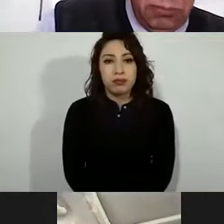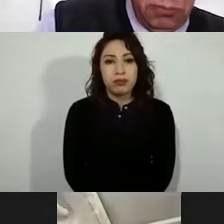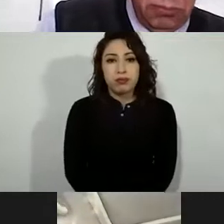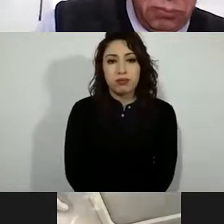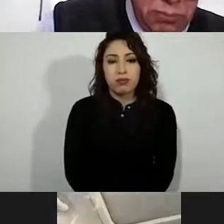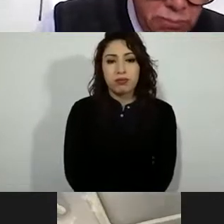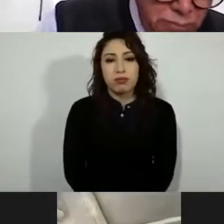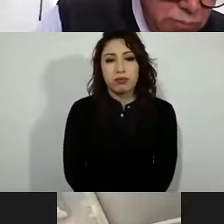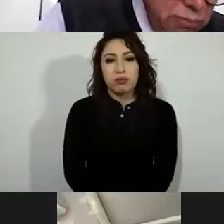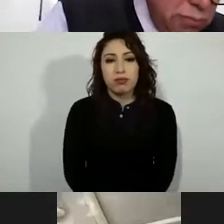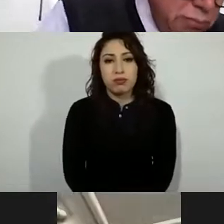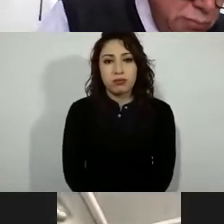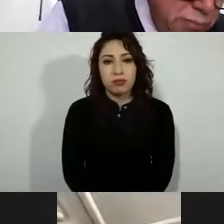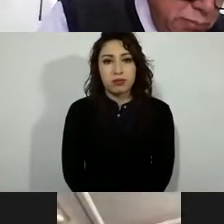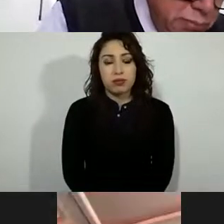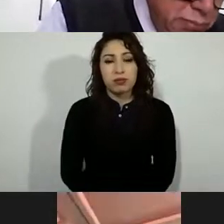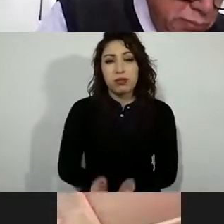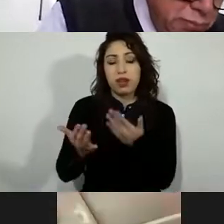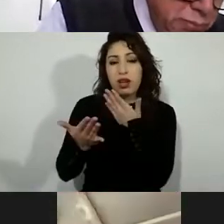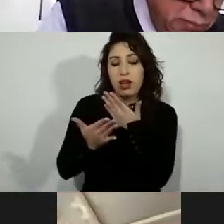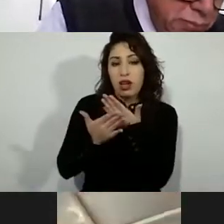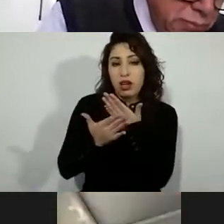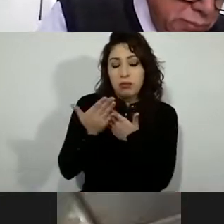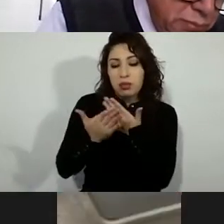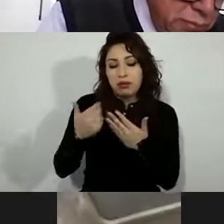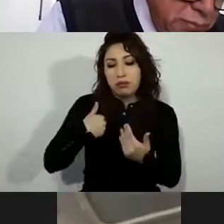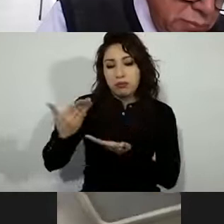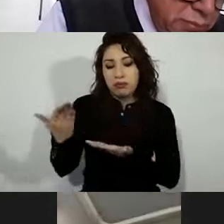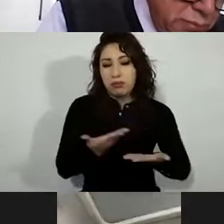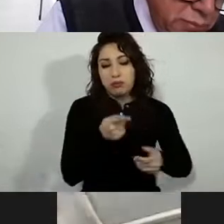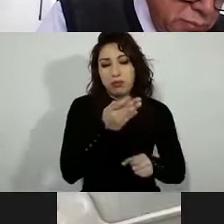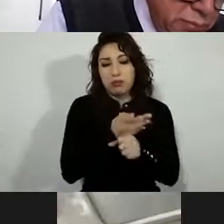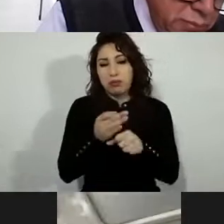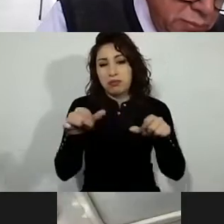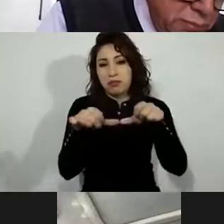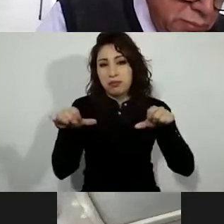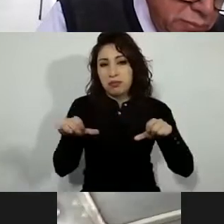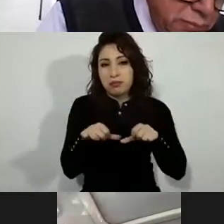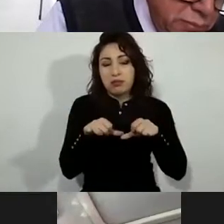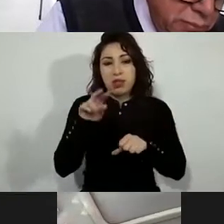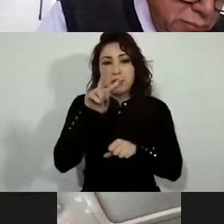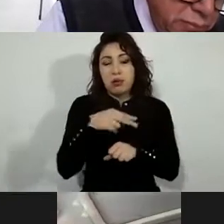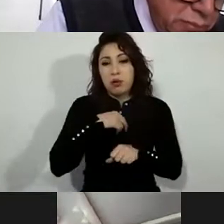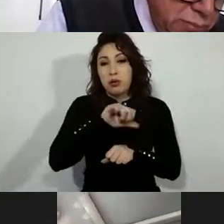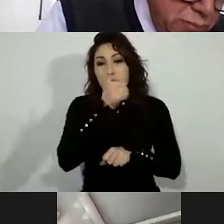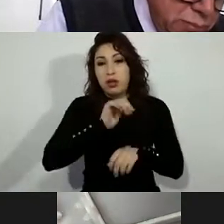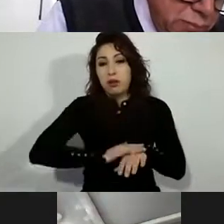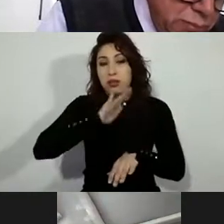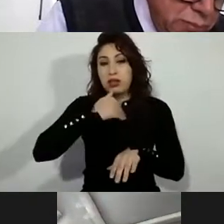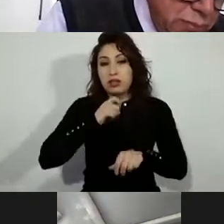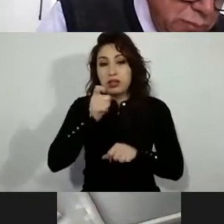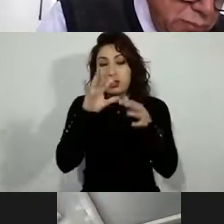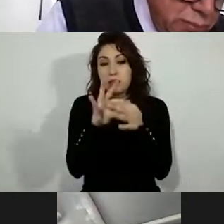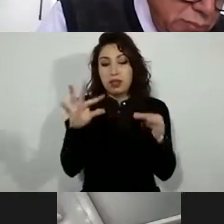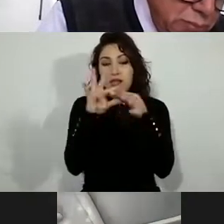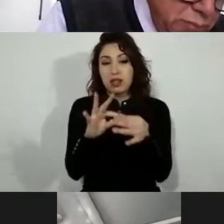mi llegada apenas reciente, no tengo otras cosas, otros puntos